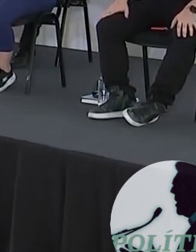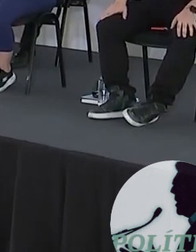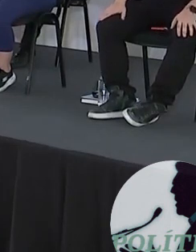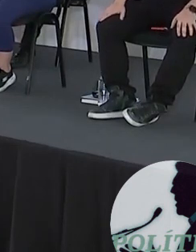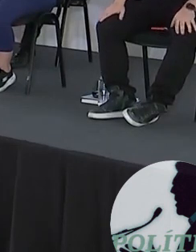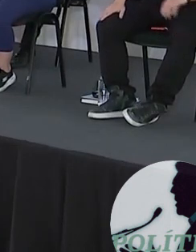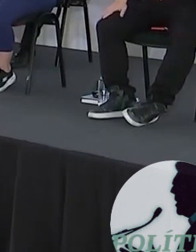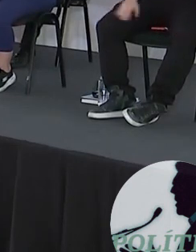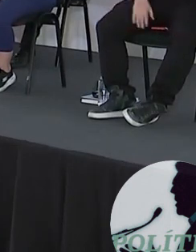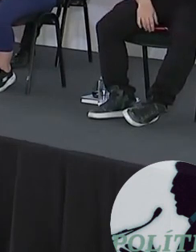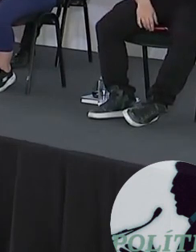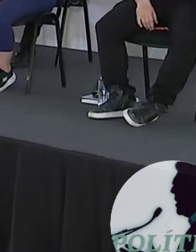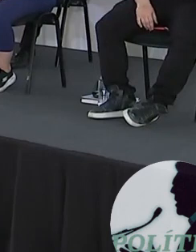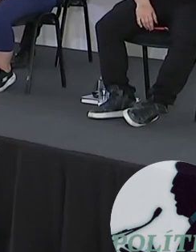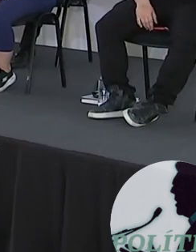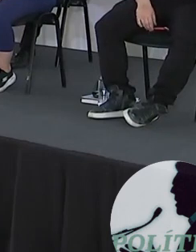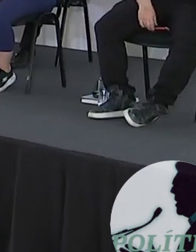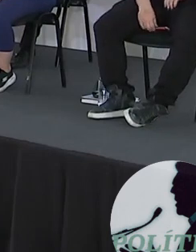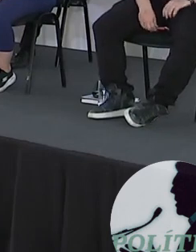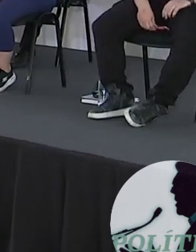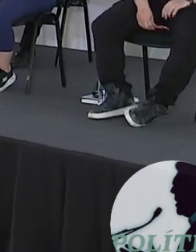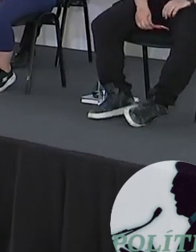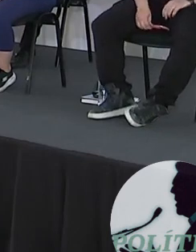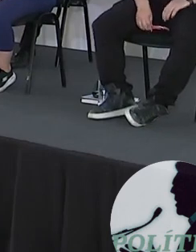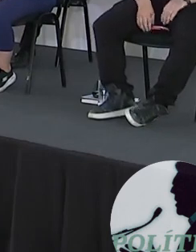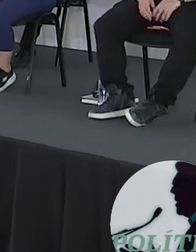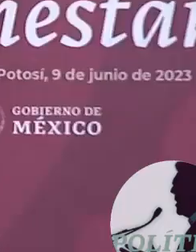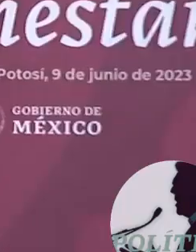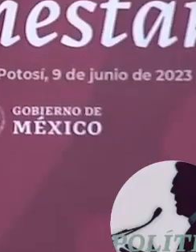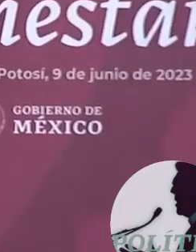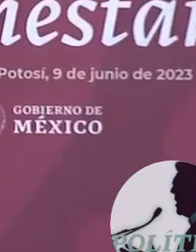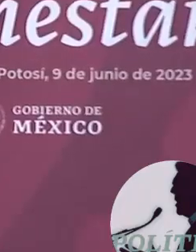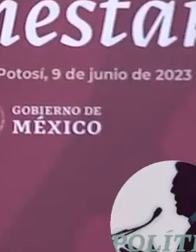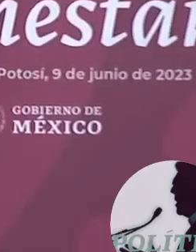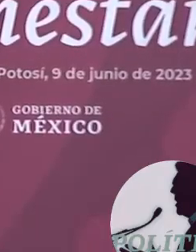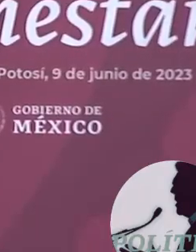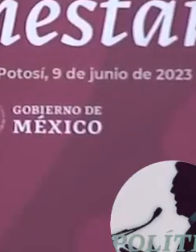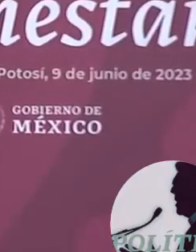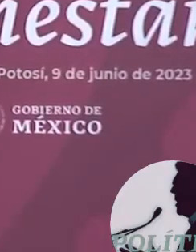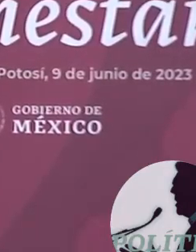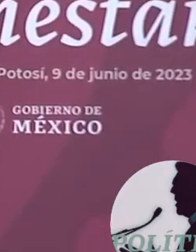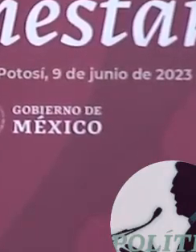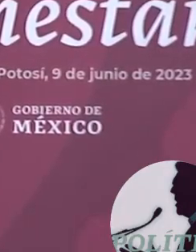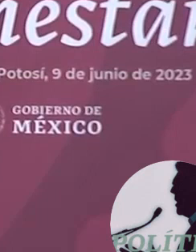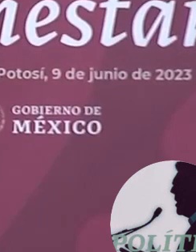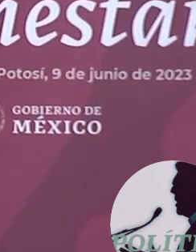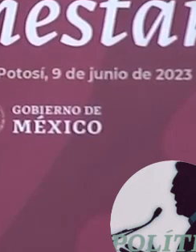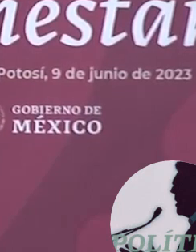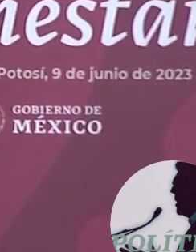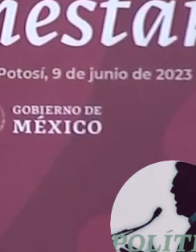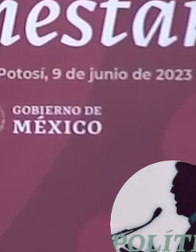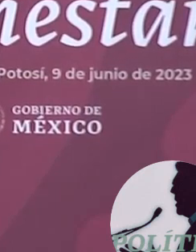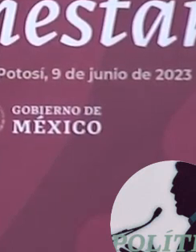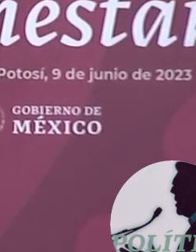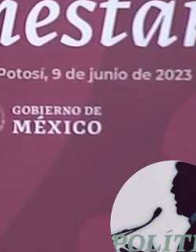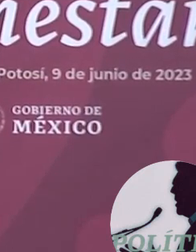Con su permiso, presidente, saludo al gobernador de San Luis Potosí, Ricardo Gallardo Cardona,